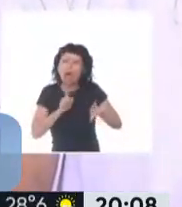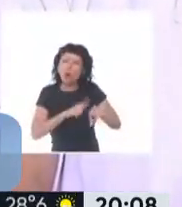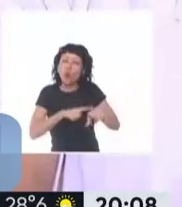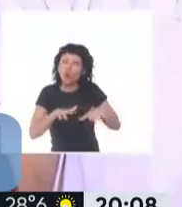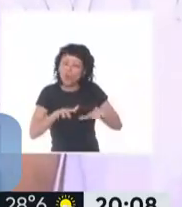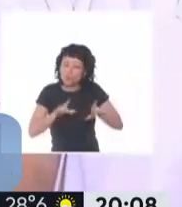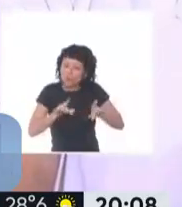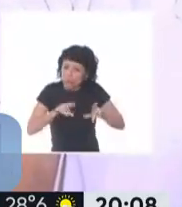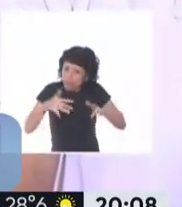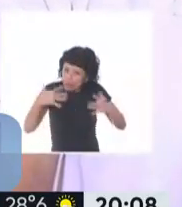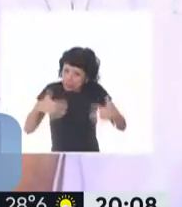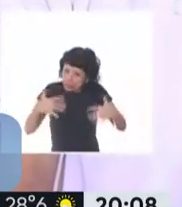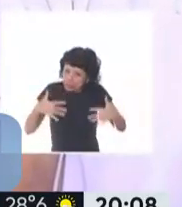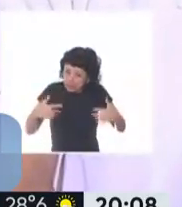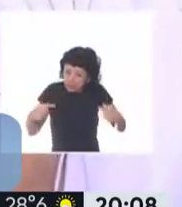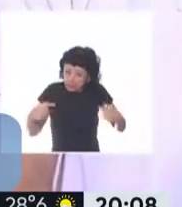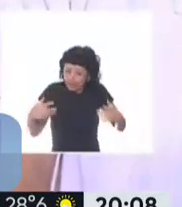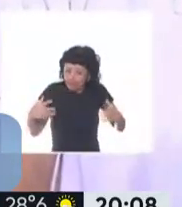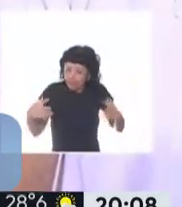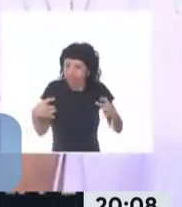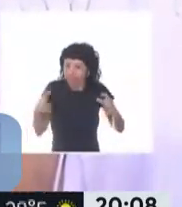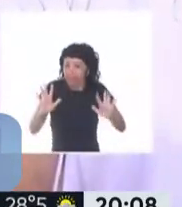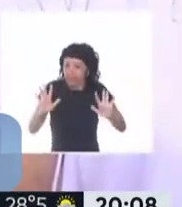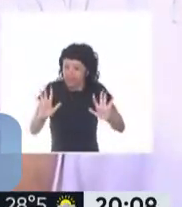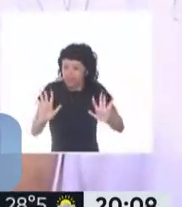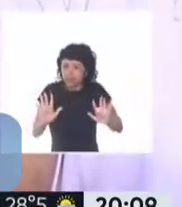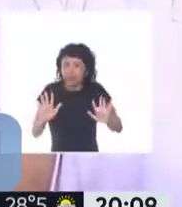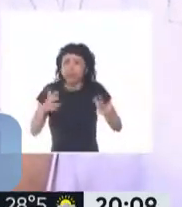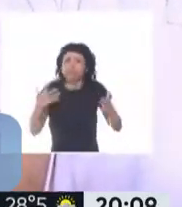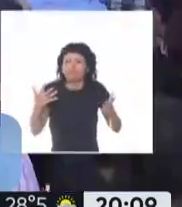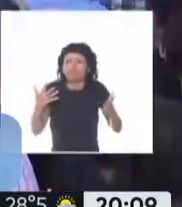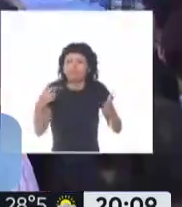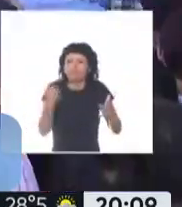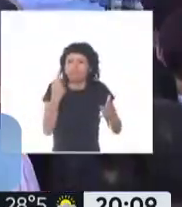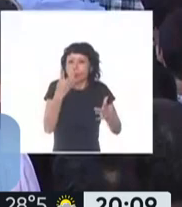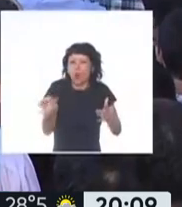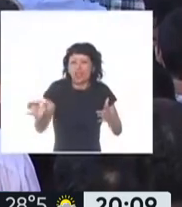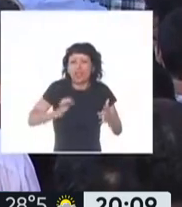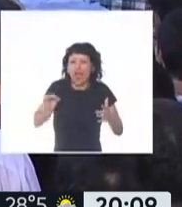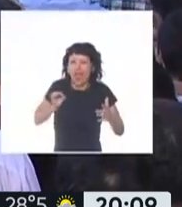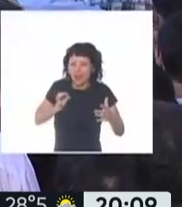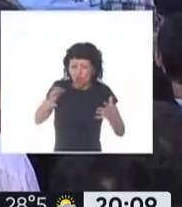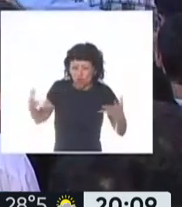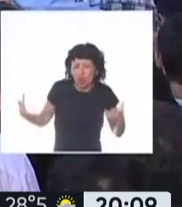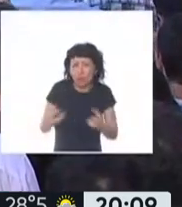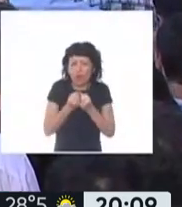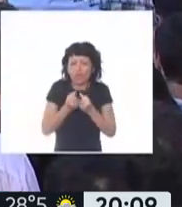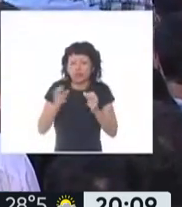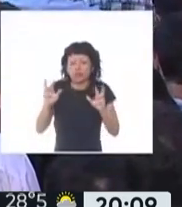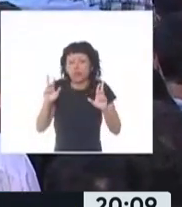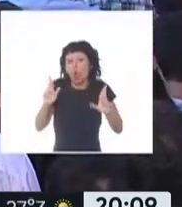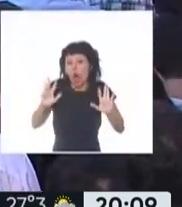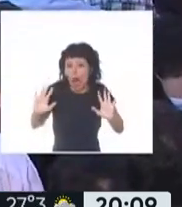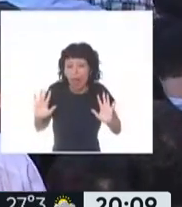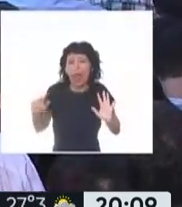ríspidos, que ojalá que después de 40 años de democracia la Argentina abandone para siempre y la convivencia